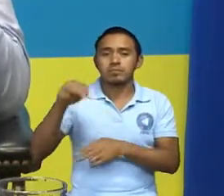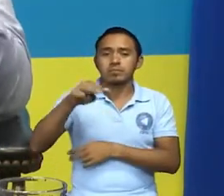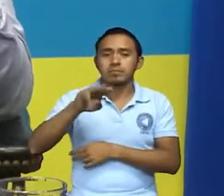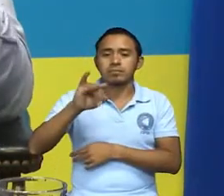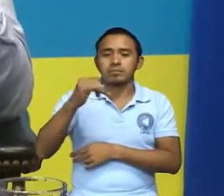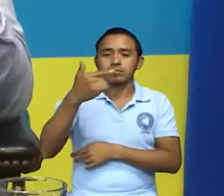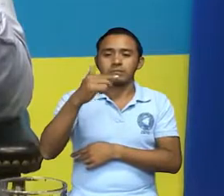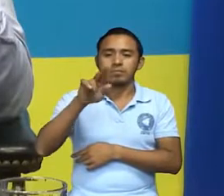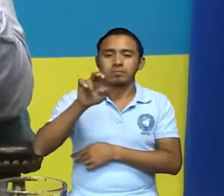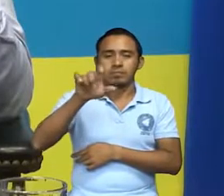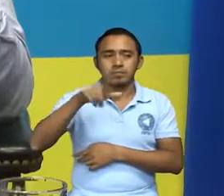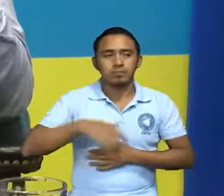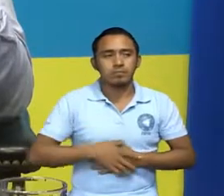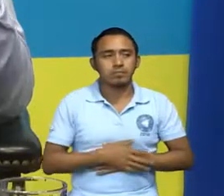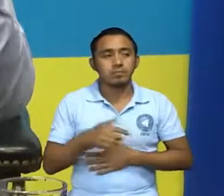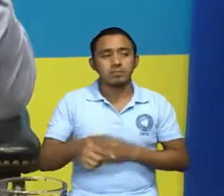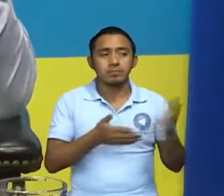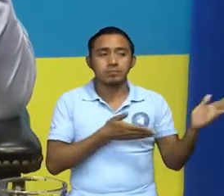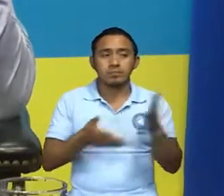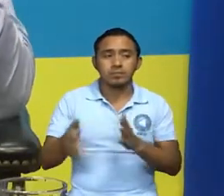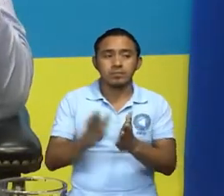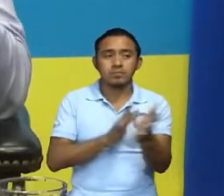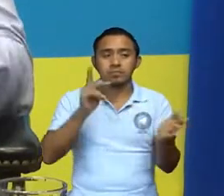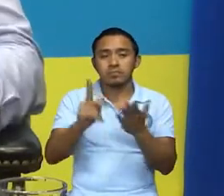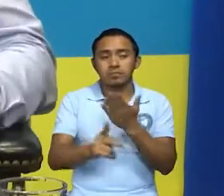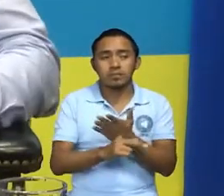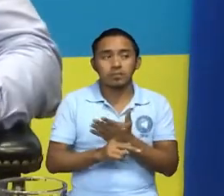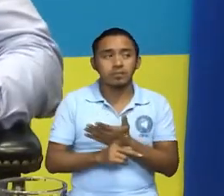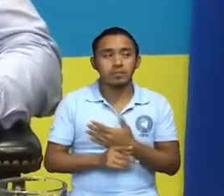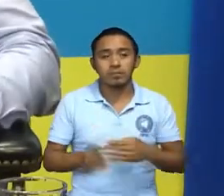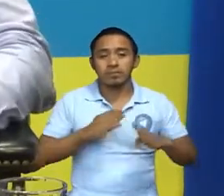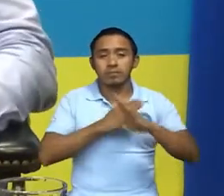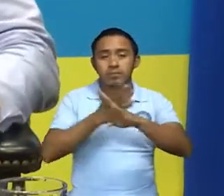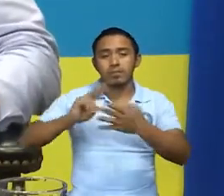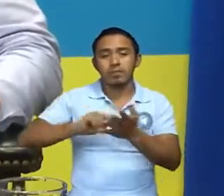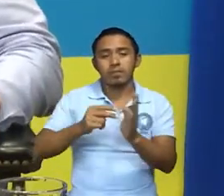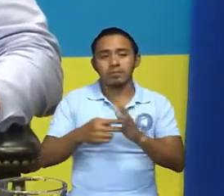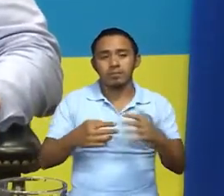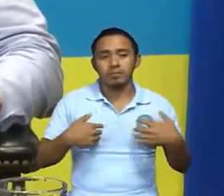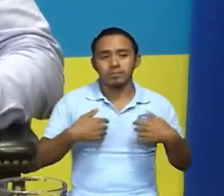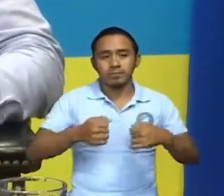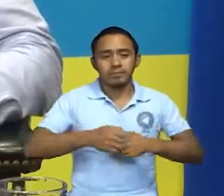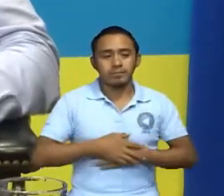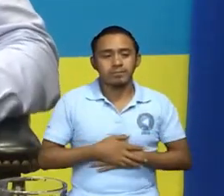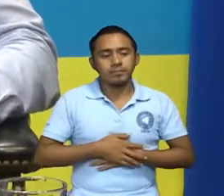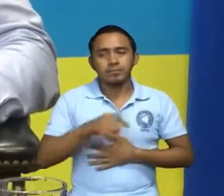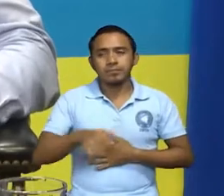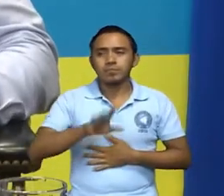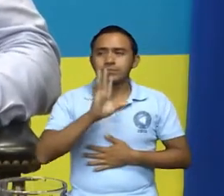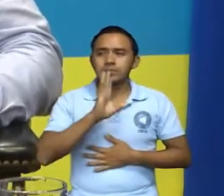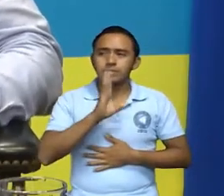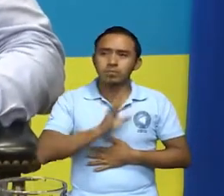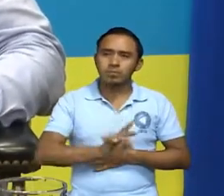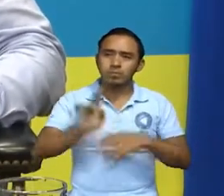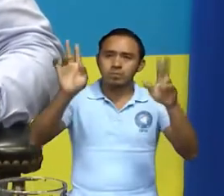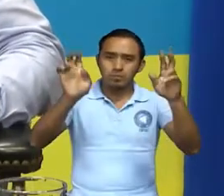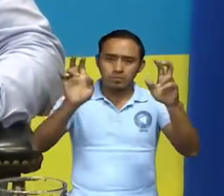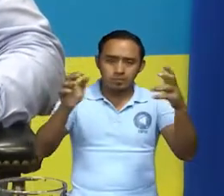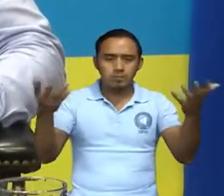y les doy la bienvenida a un programa más de Prevenir es Salud. Hoy vamos a estar hablando de un tema muy particular que se